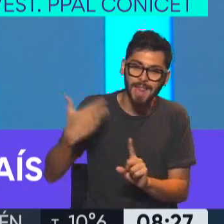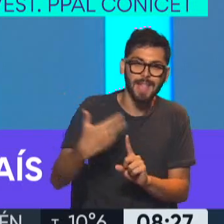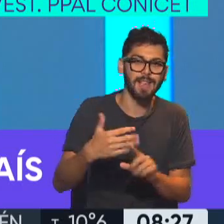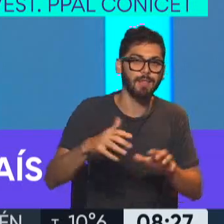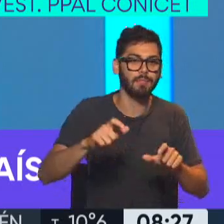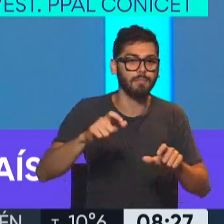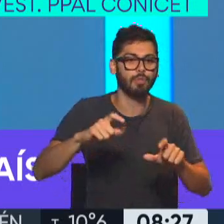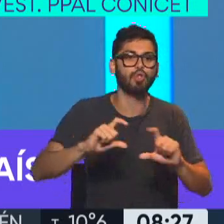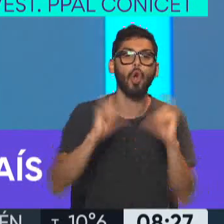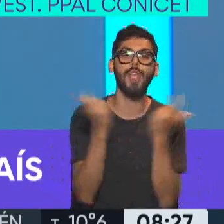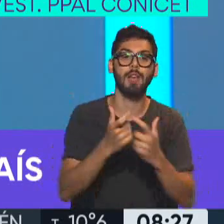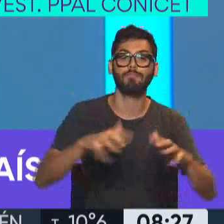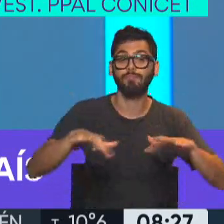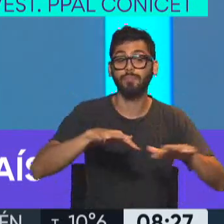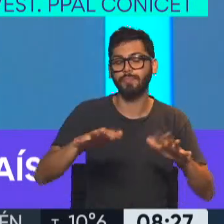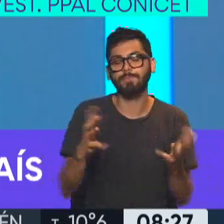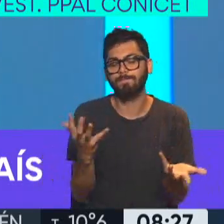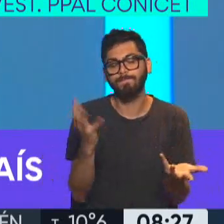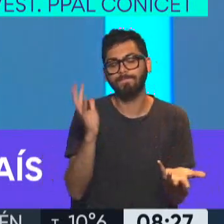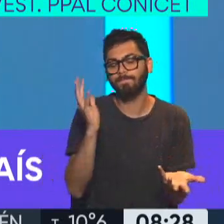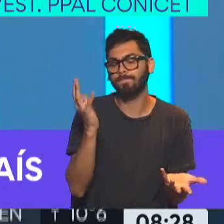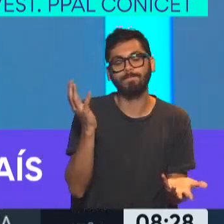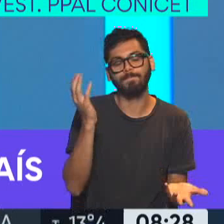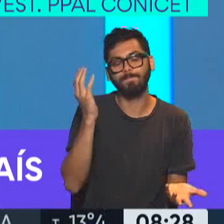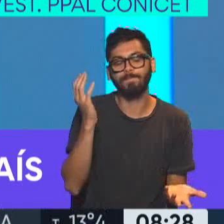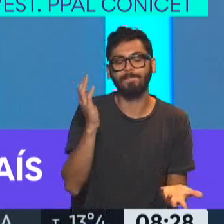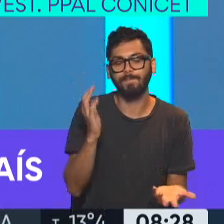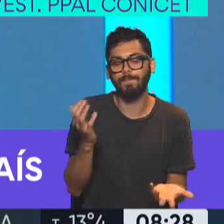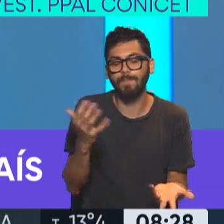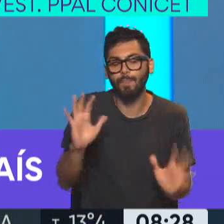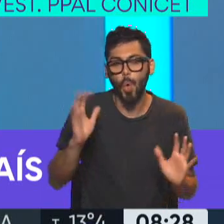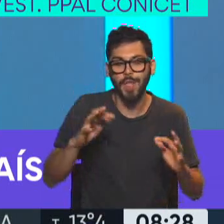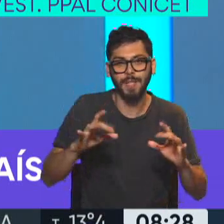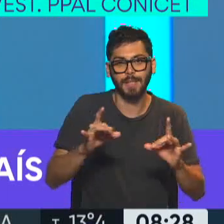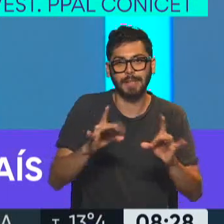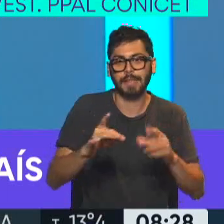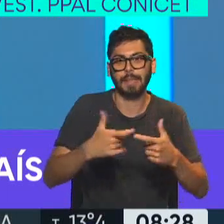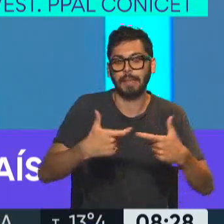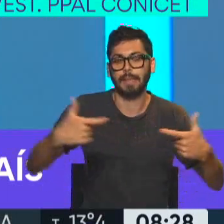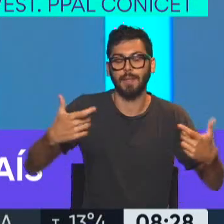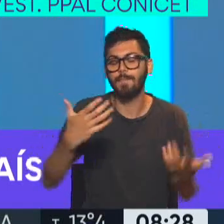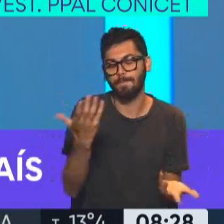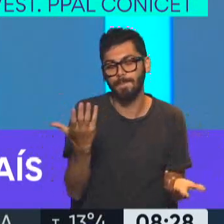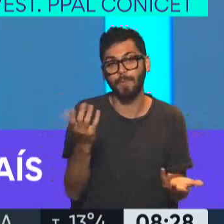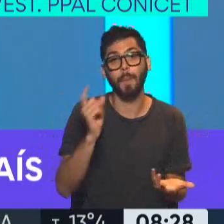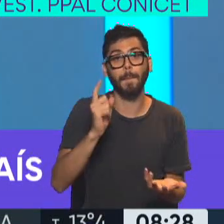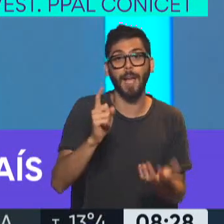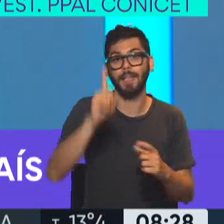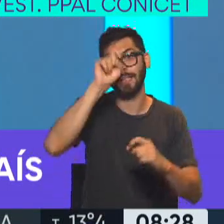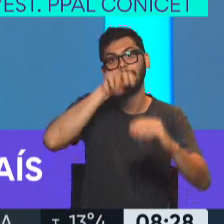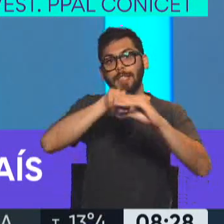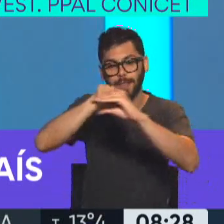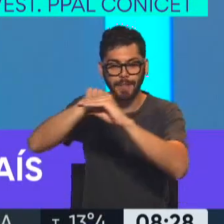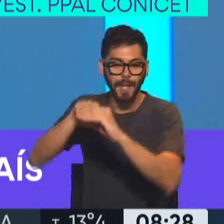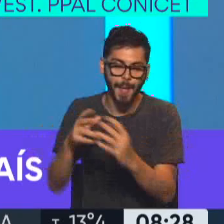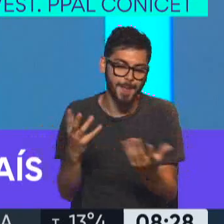que tenemos. Uno esperaba que hubiera un pico de este tipo y además también se esperaba un aumento en el número de internaciones